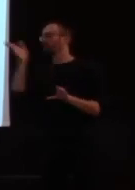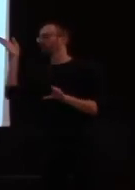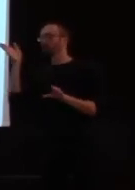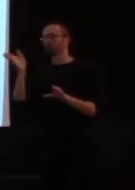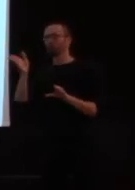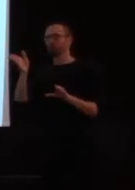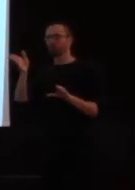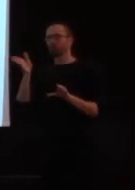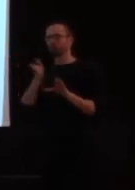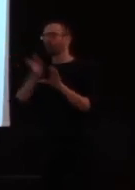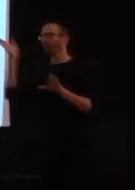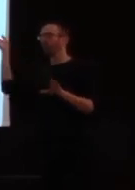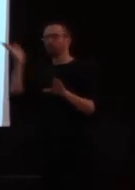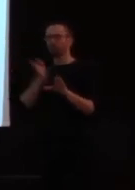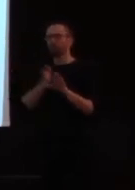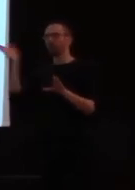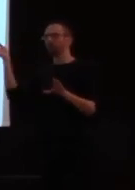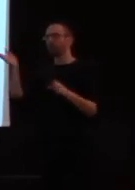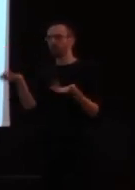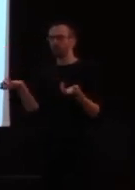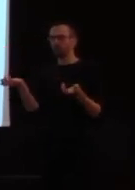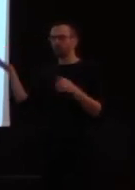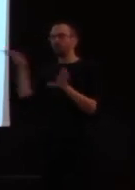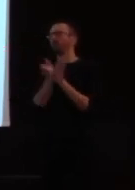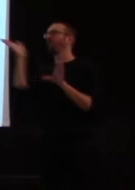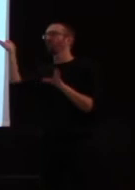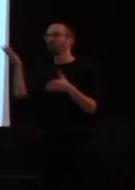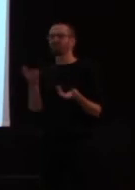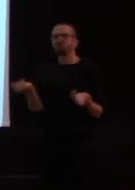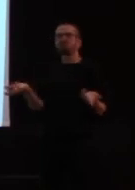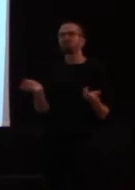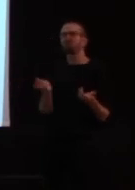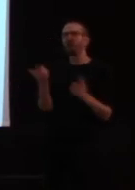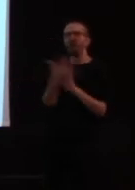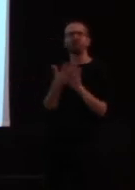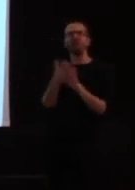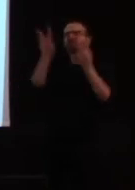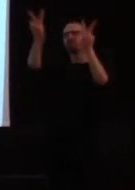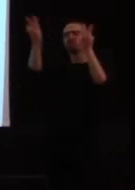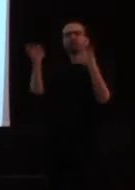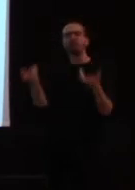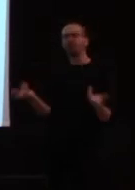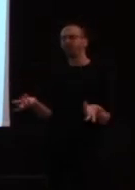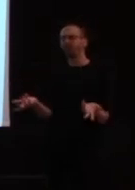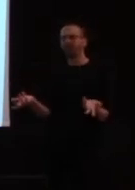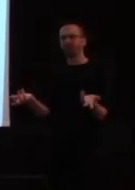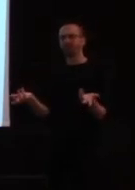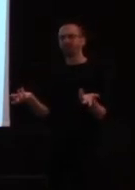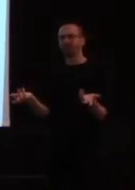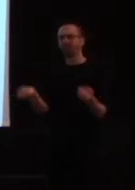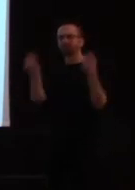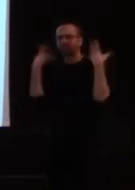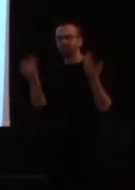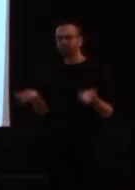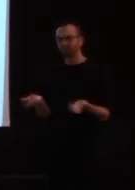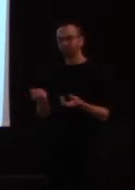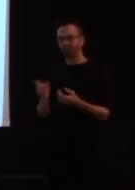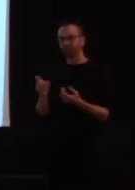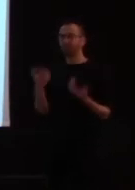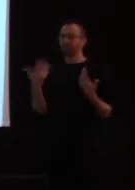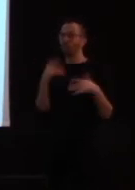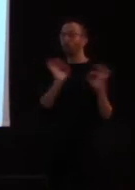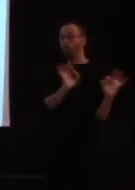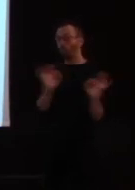quejan muchísimo. Es que no sé lo que dice, no sé de qué está hablando. ¿Qué va a arreglar esto? ¿No? Por tanto, el